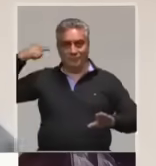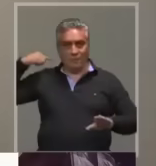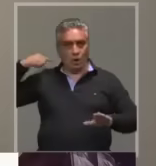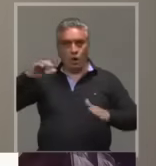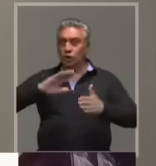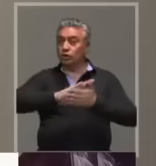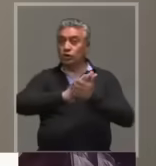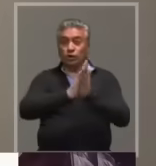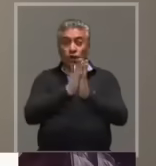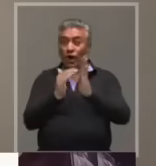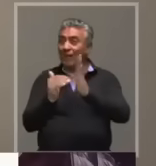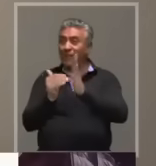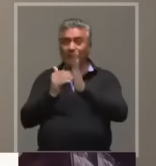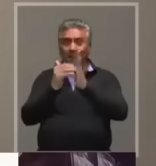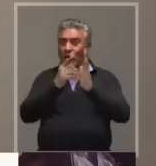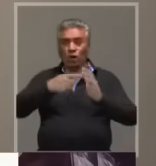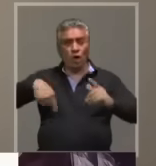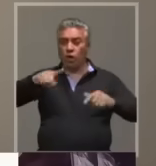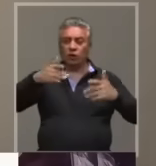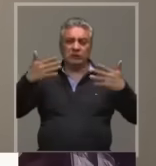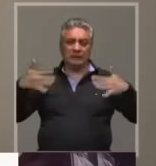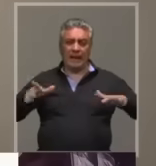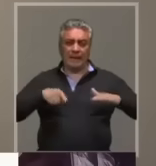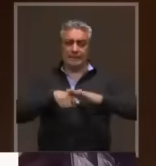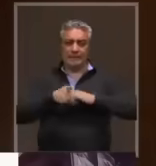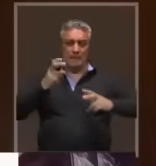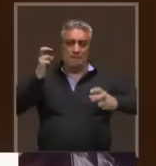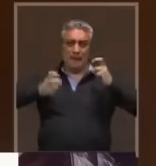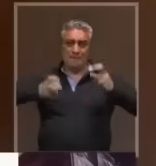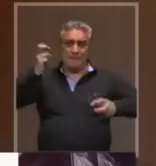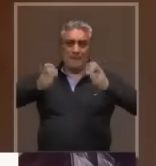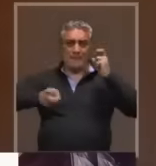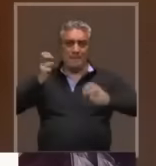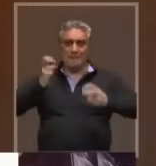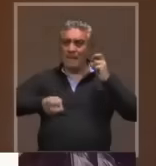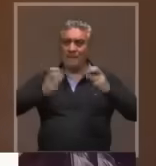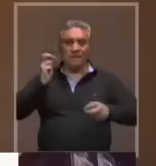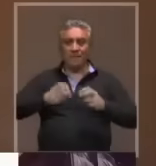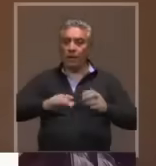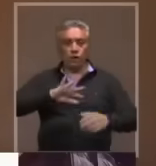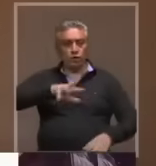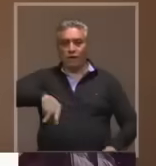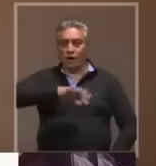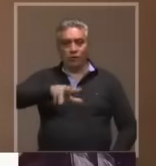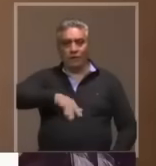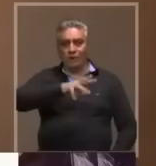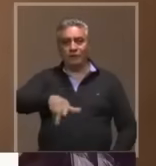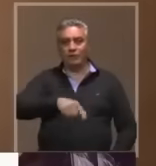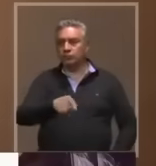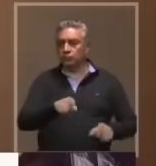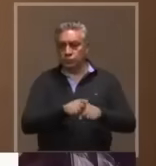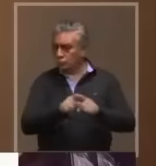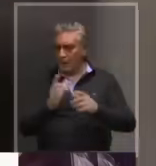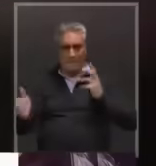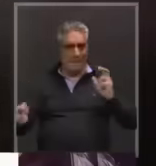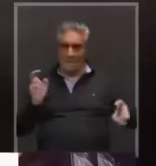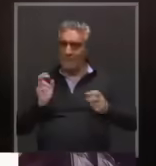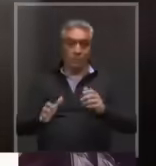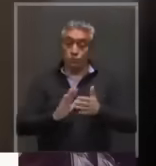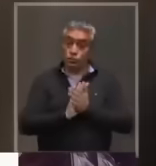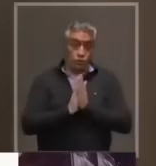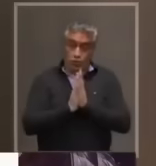los departamentos y pisos han sido saqueados, robándole a sus propietarios lo que delincuentes han encontrado a su paso